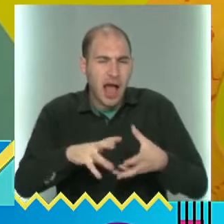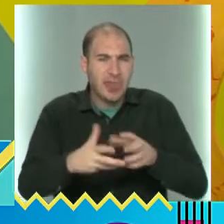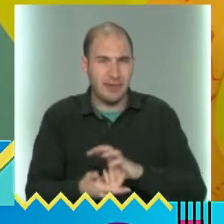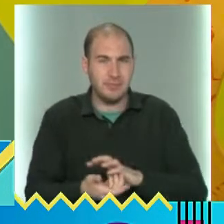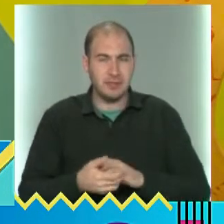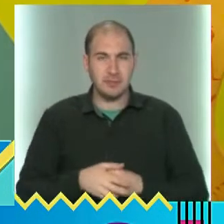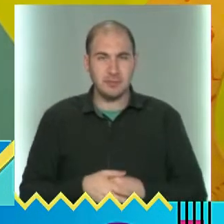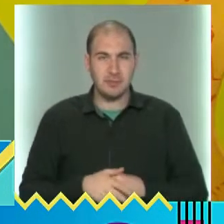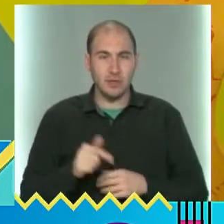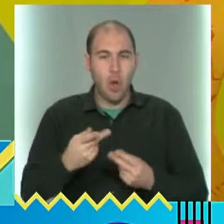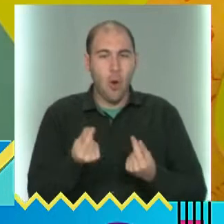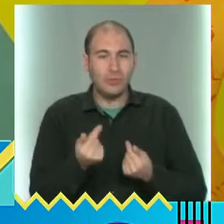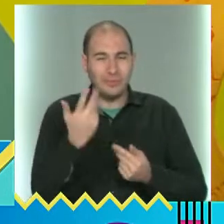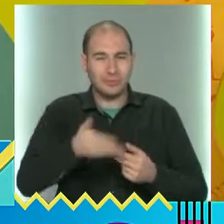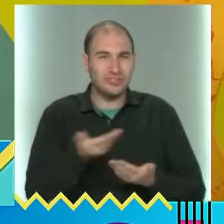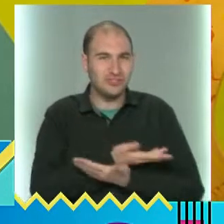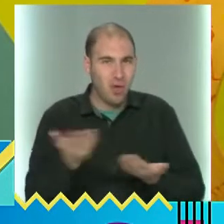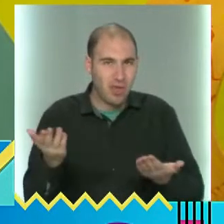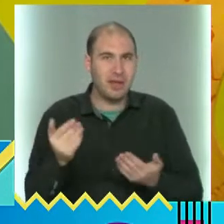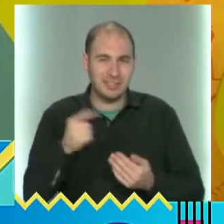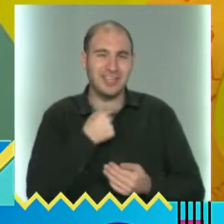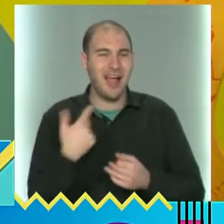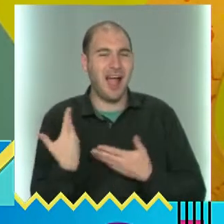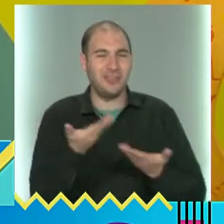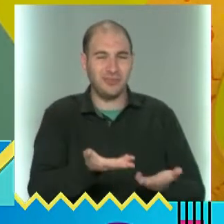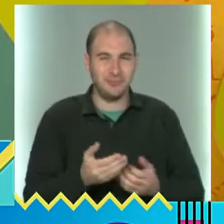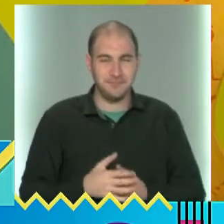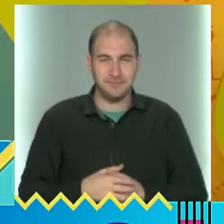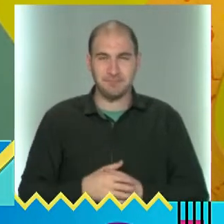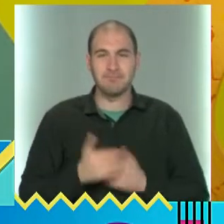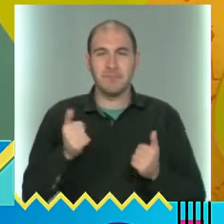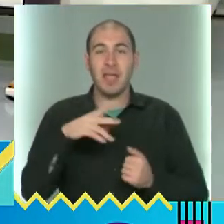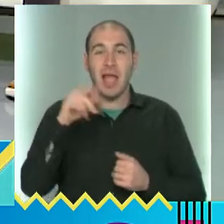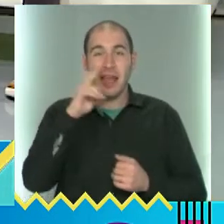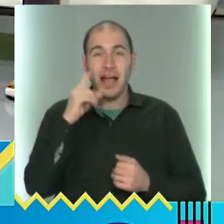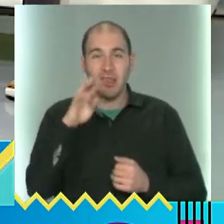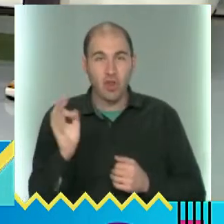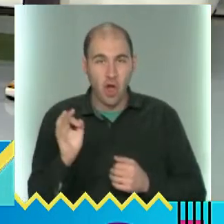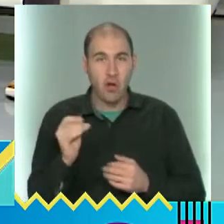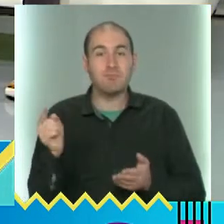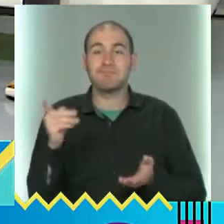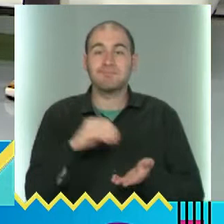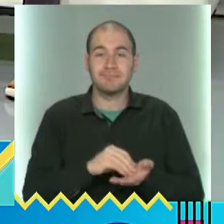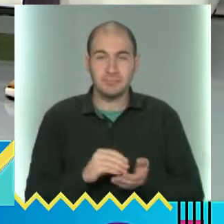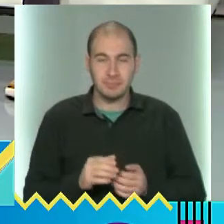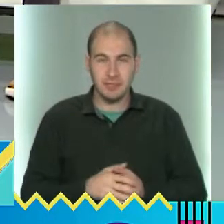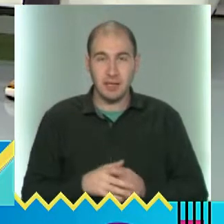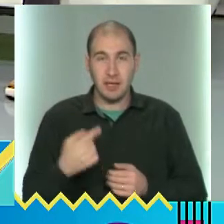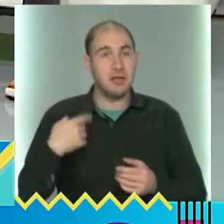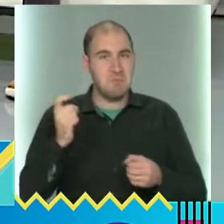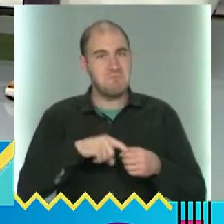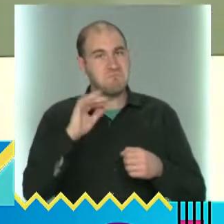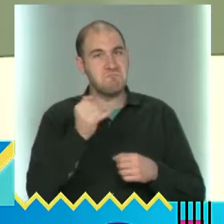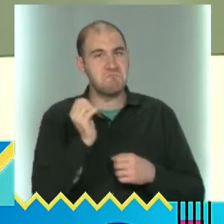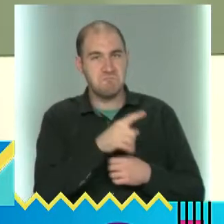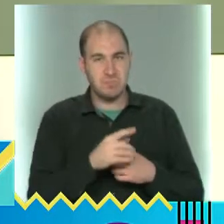manera que sea útil a la humanidad, y eso es querer servir a los demás. Bien. Alejandro, ¿te sumarías o dirías? Adhiero a lo